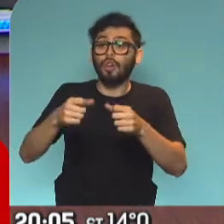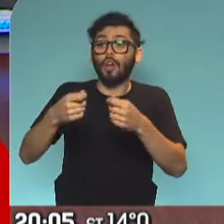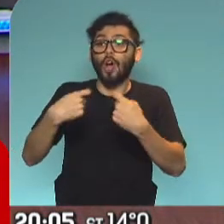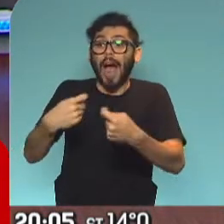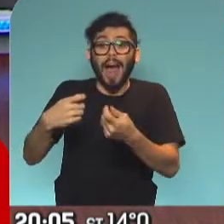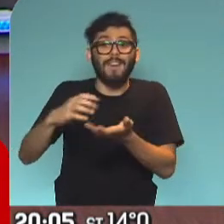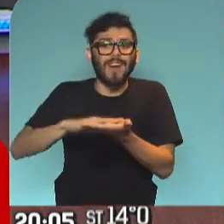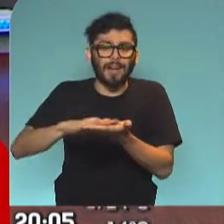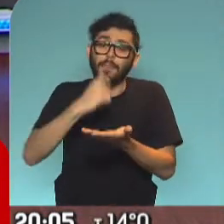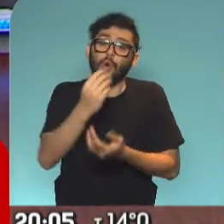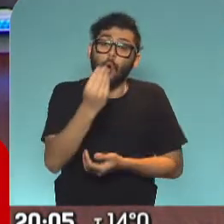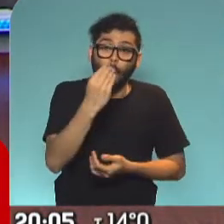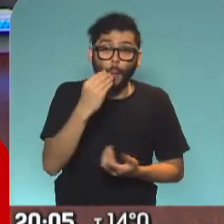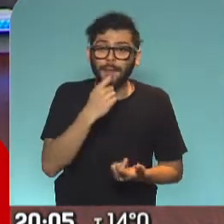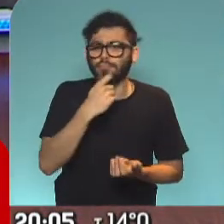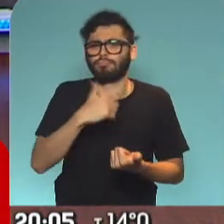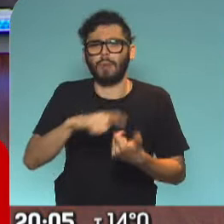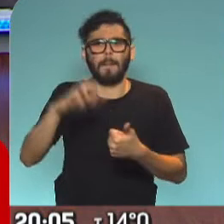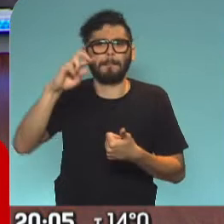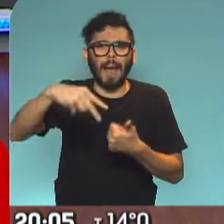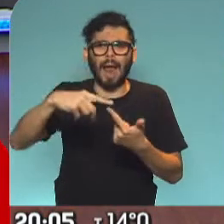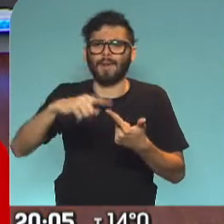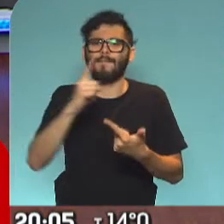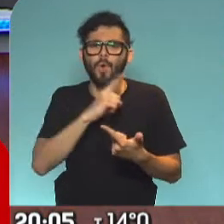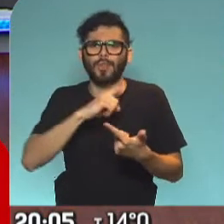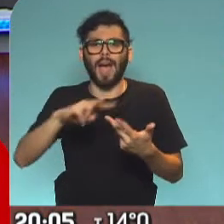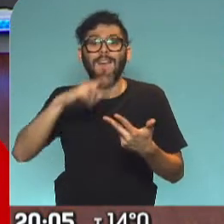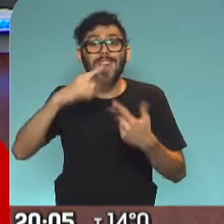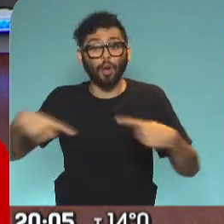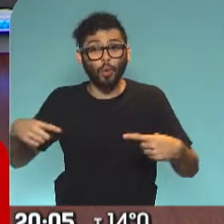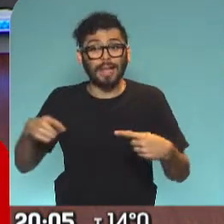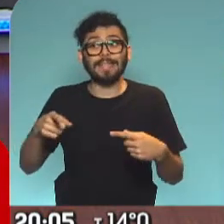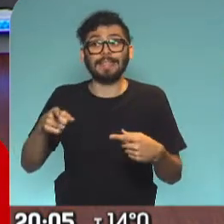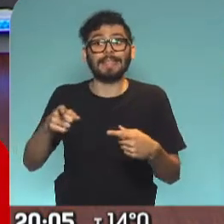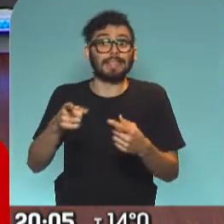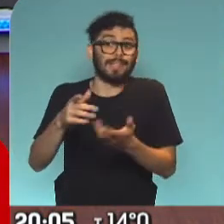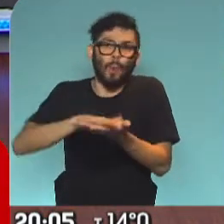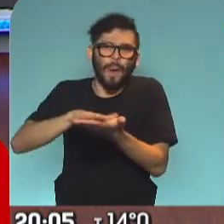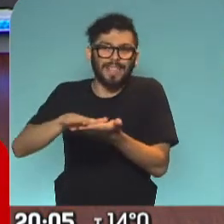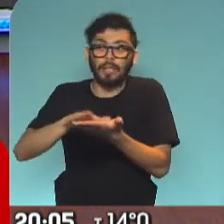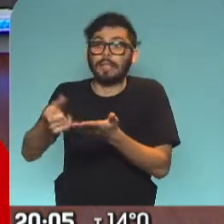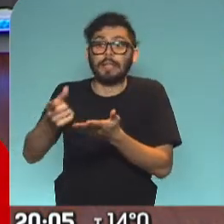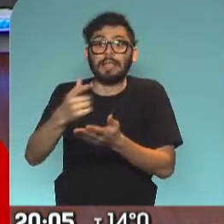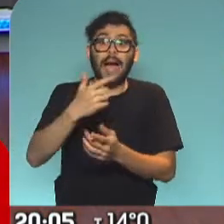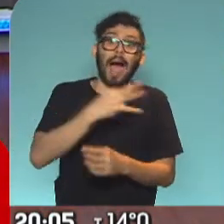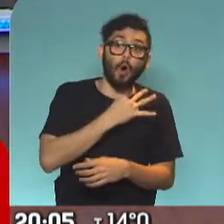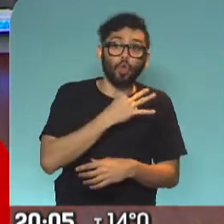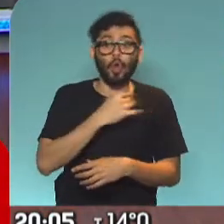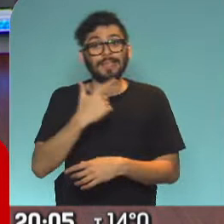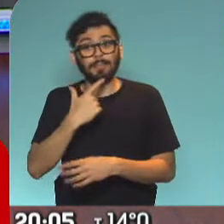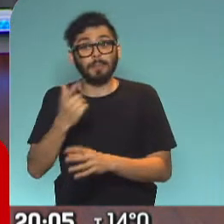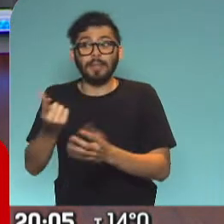básica, productos alimenticios como puede ser el pan, las frutas y las verduras, tuvieron un aumento significativo entre agosto y septiembre, y por eso es